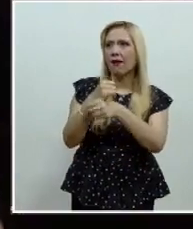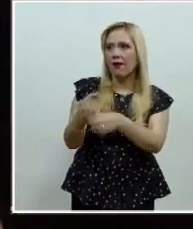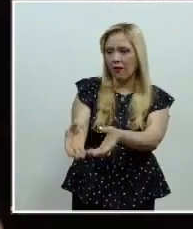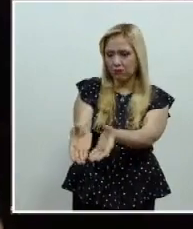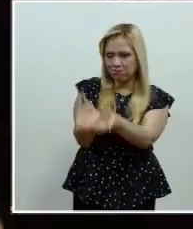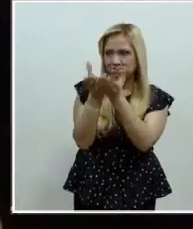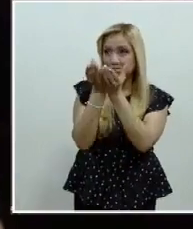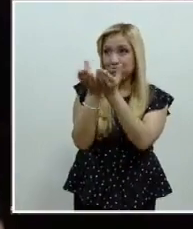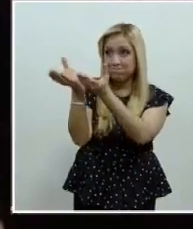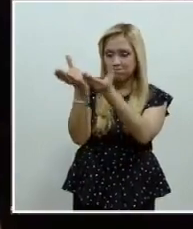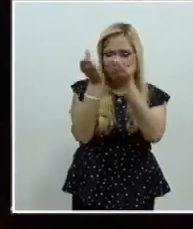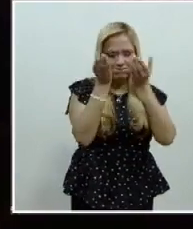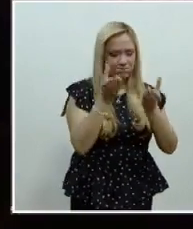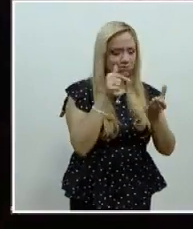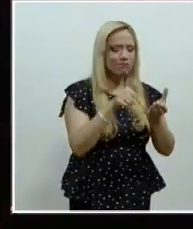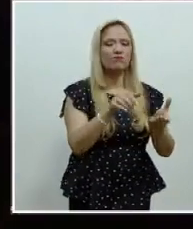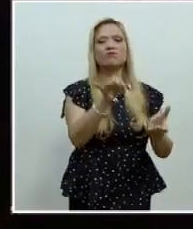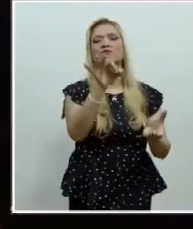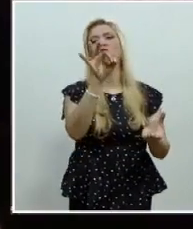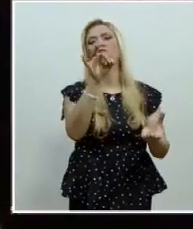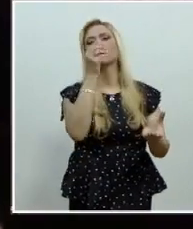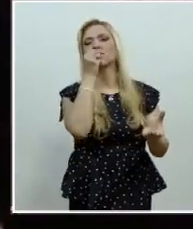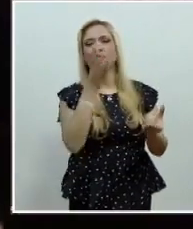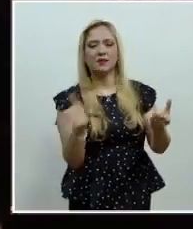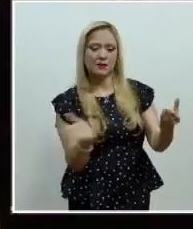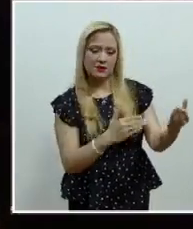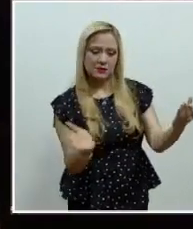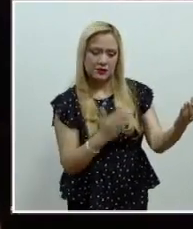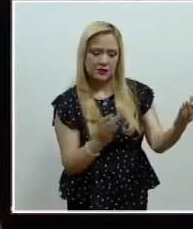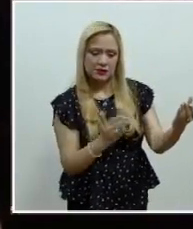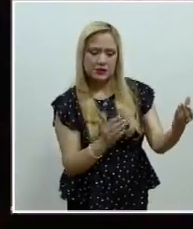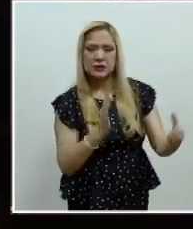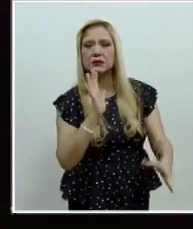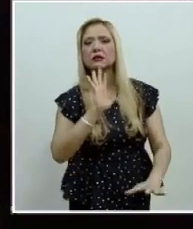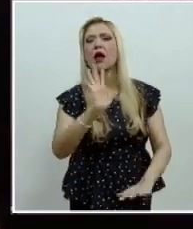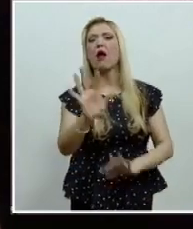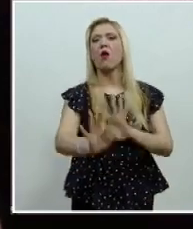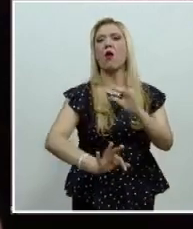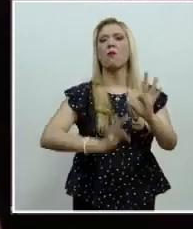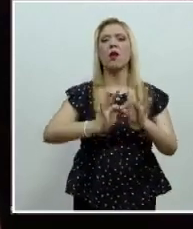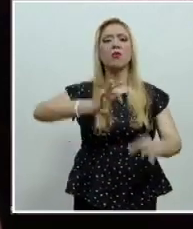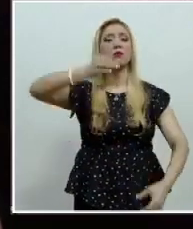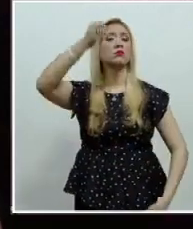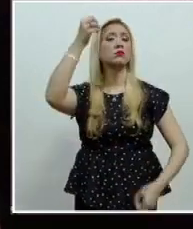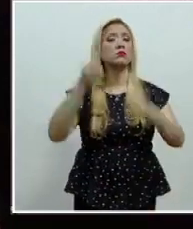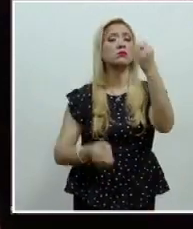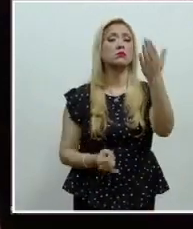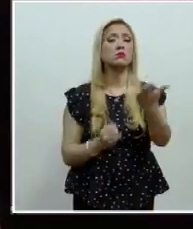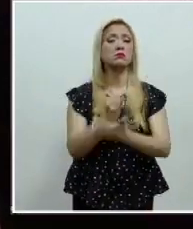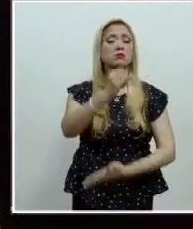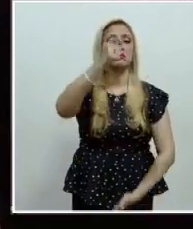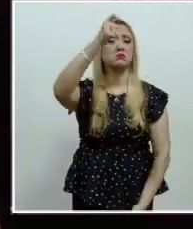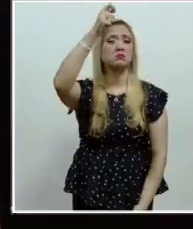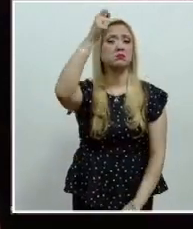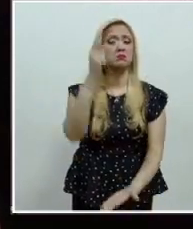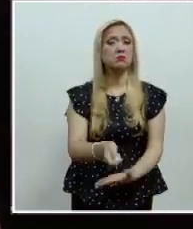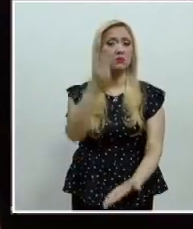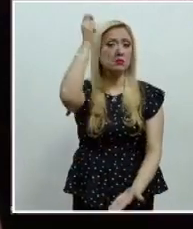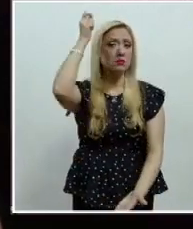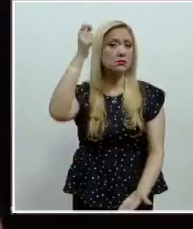dictar sentencias, después de todo lo que tenemos que pasar en las salas de oralidad, etcétera, puedan dictar